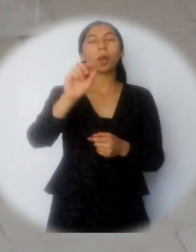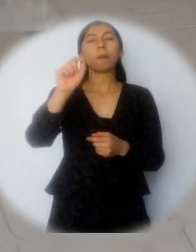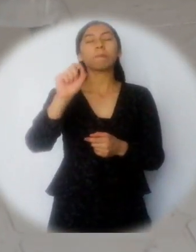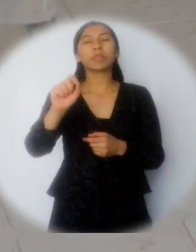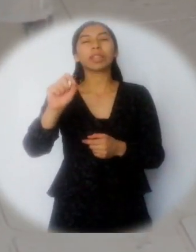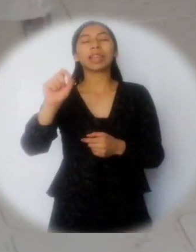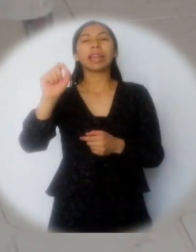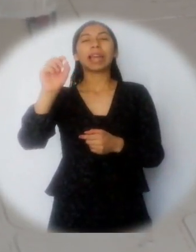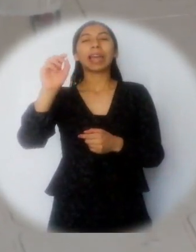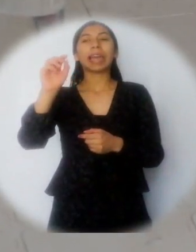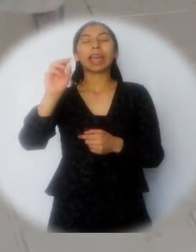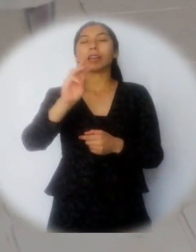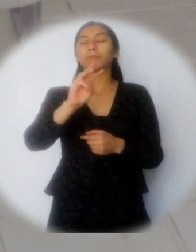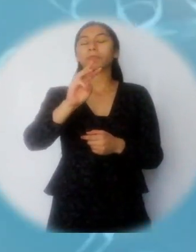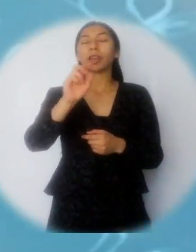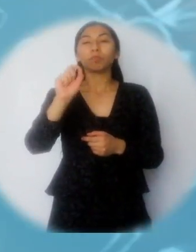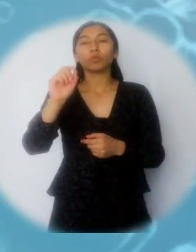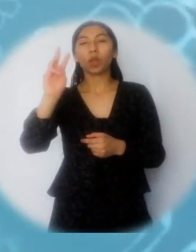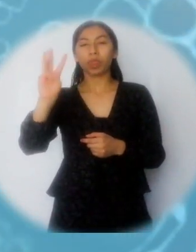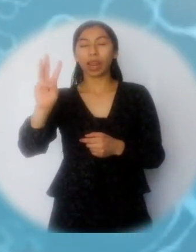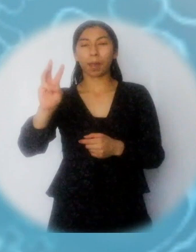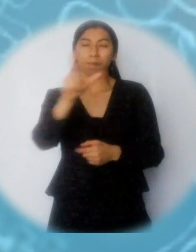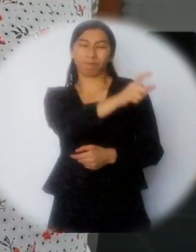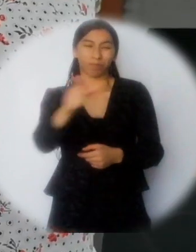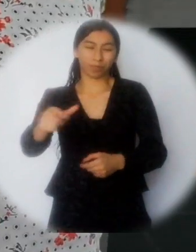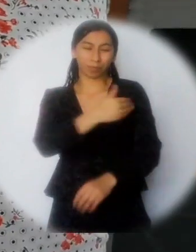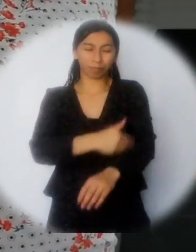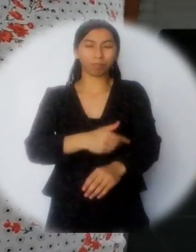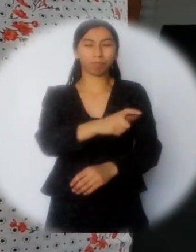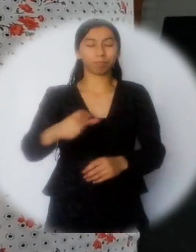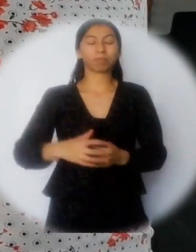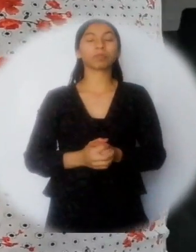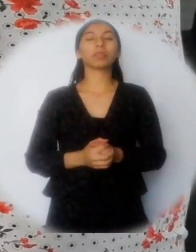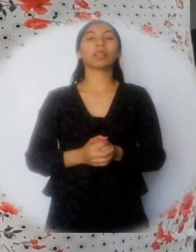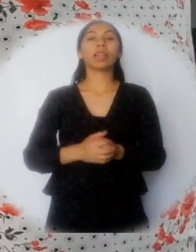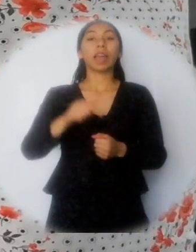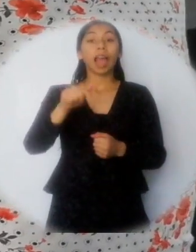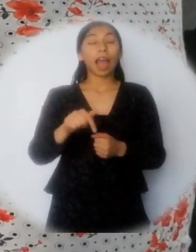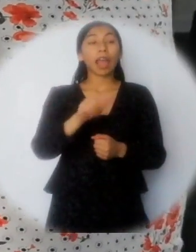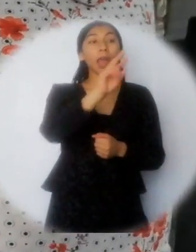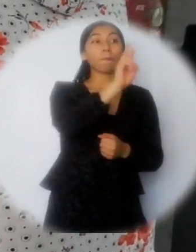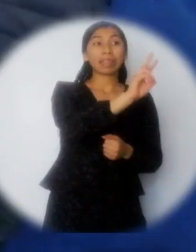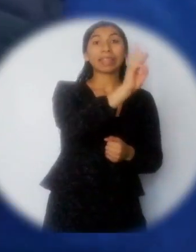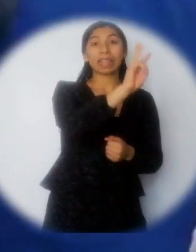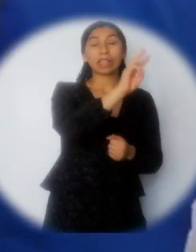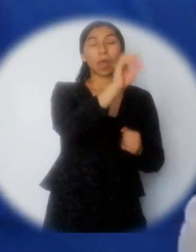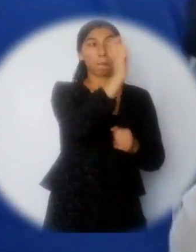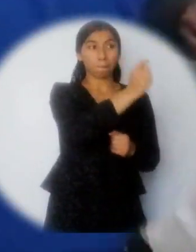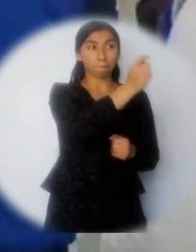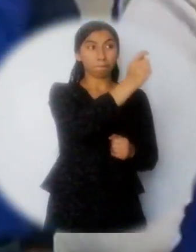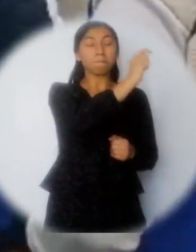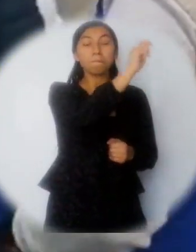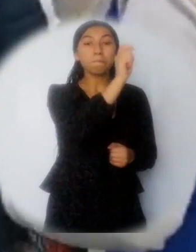2.703.923 víctimas mediante los diferentes canales. En el periodo comprendido entre el 17 de marzo y el 28 de agosto, la Unidad para las